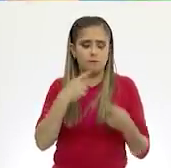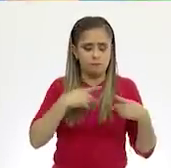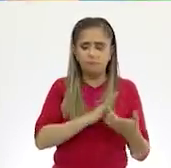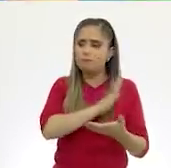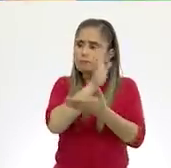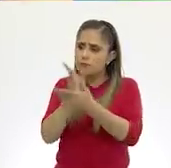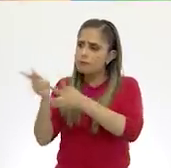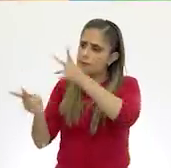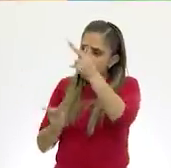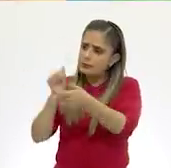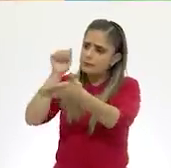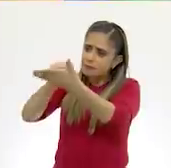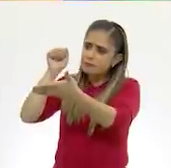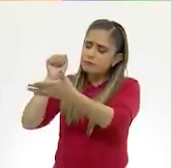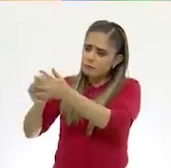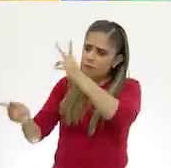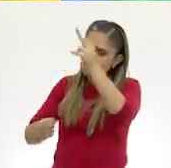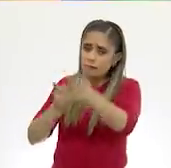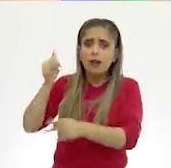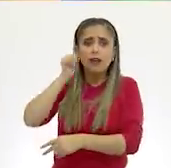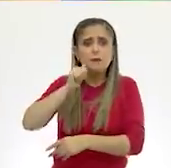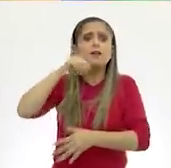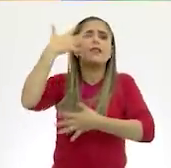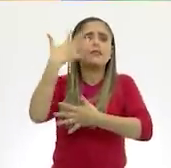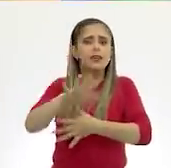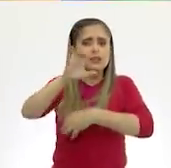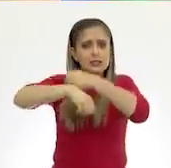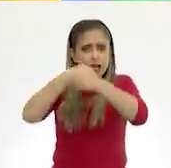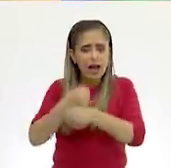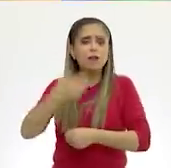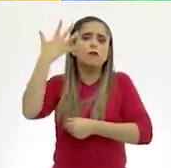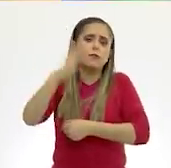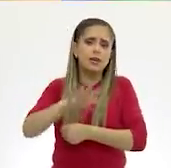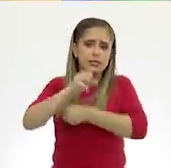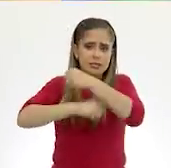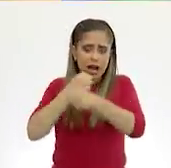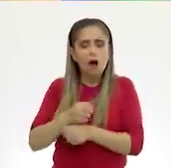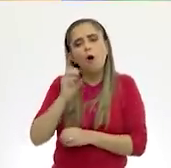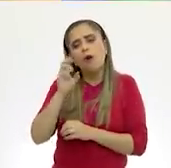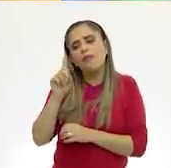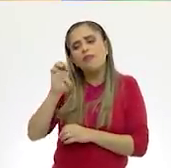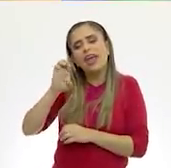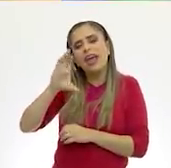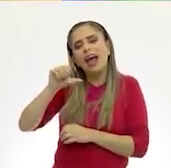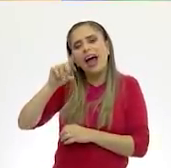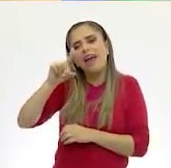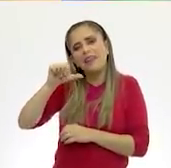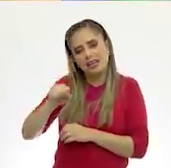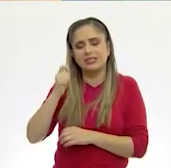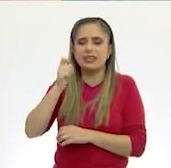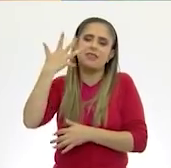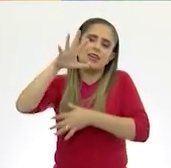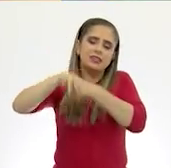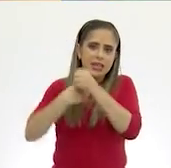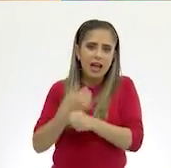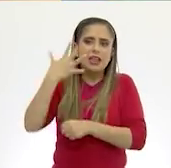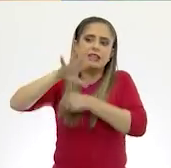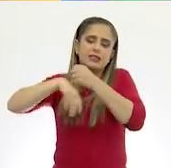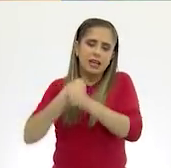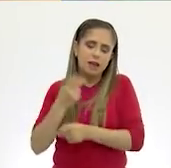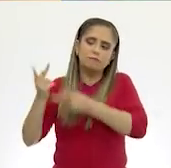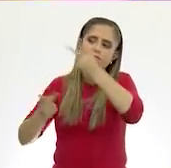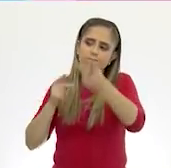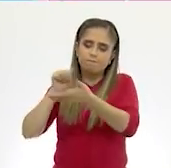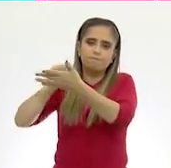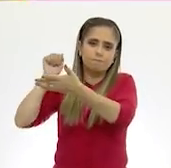México se realizan cada 10 años o por décadas. Ahora veamos cómo se fue dando el crecimiento